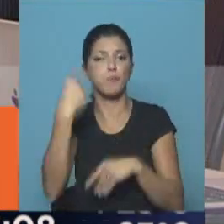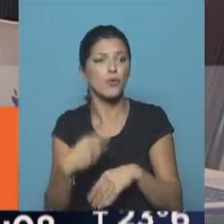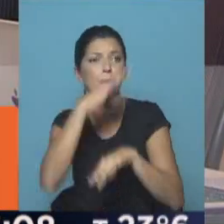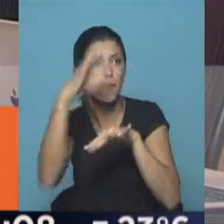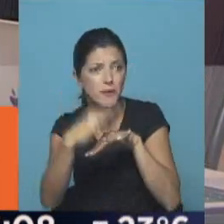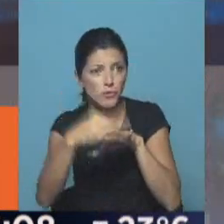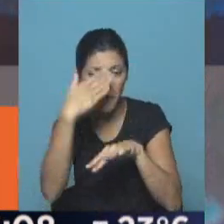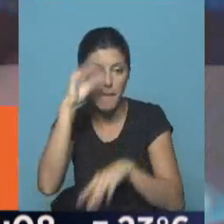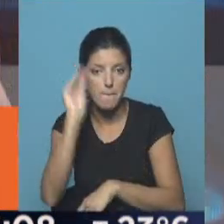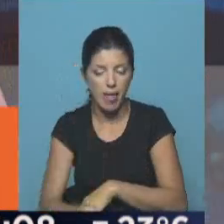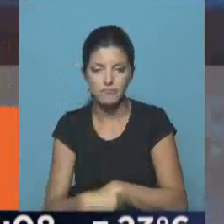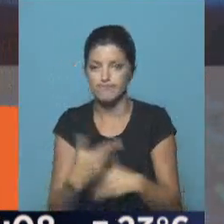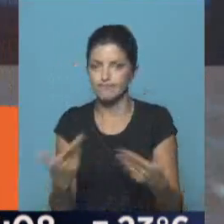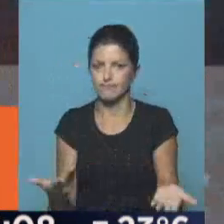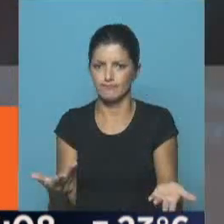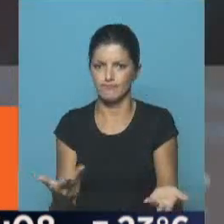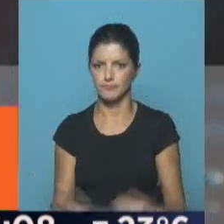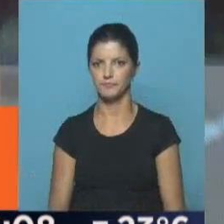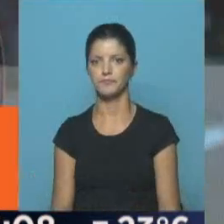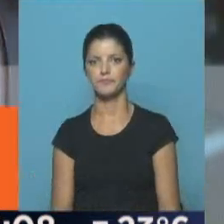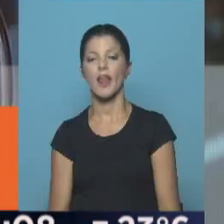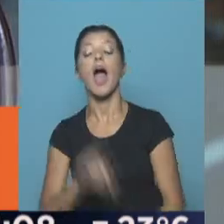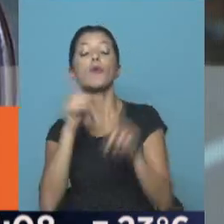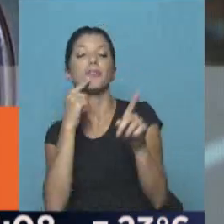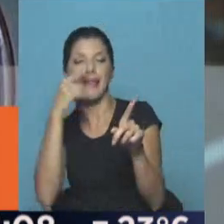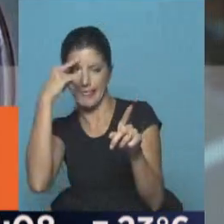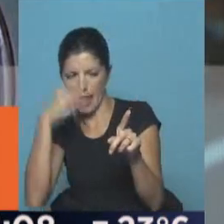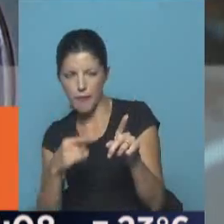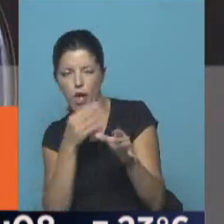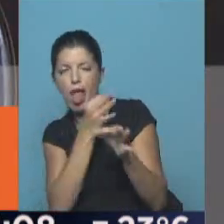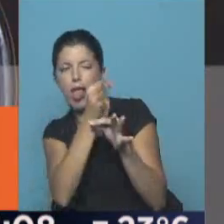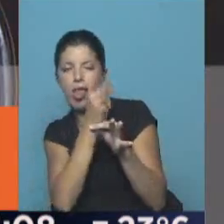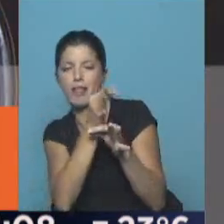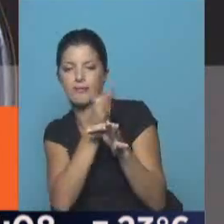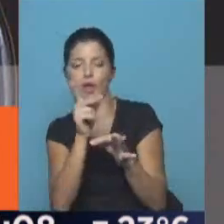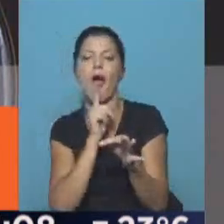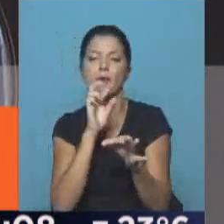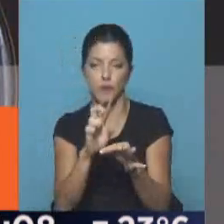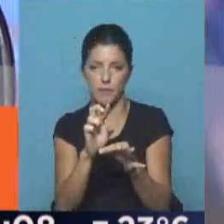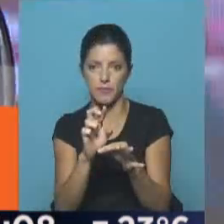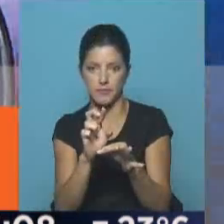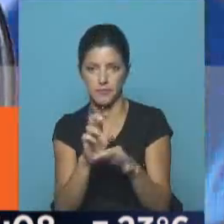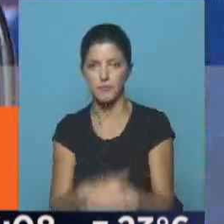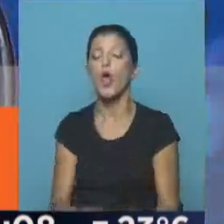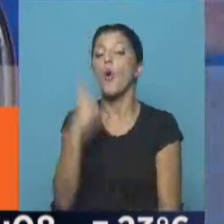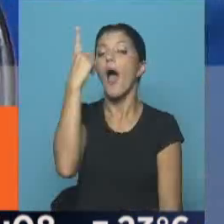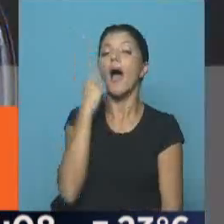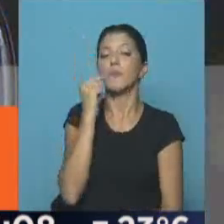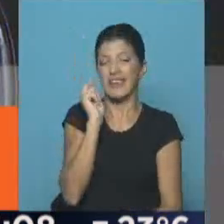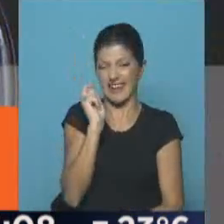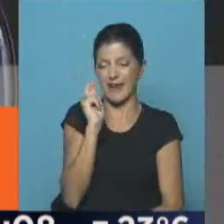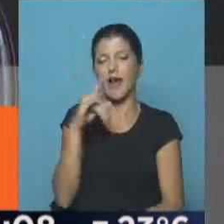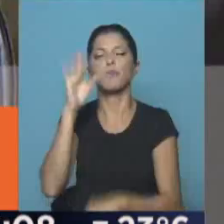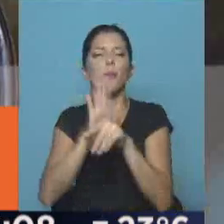ves? Bueno, dicen que el diablo que le enseñó a Donald Trump a golpear y golpear y golpear fue Ray Cohn, un abogado que